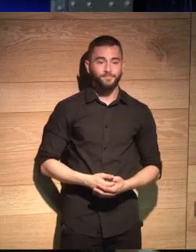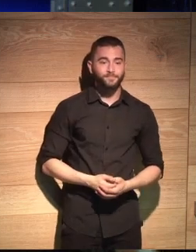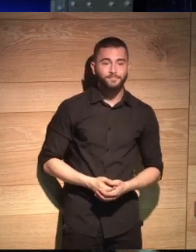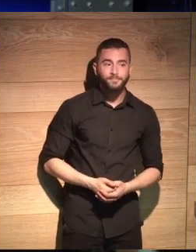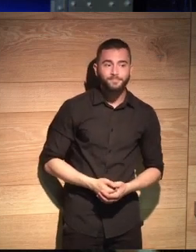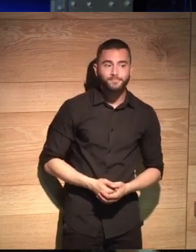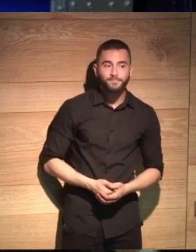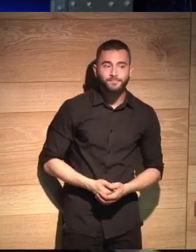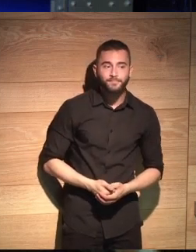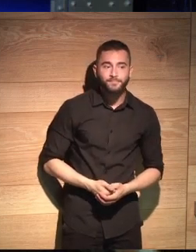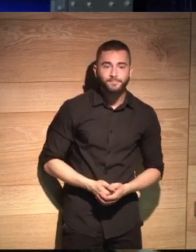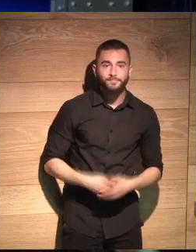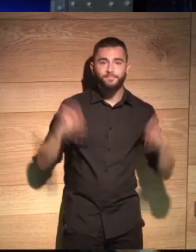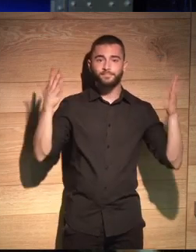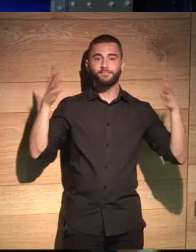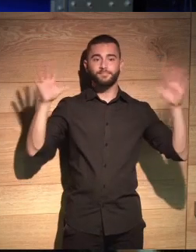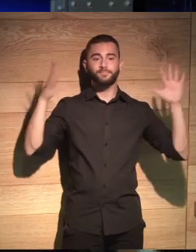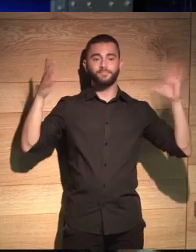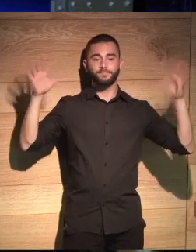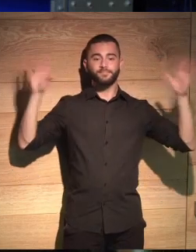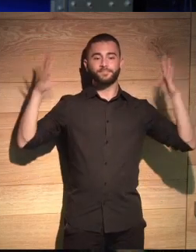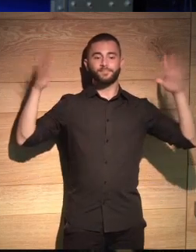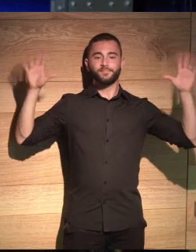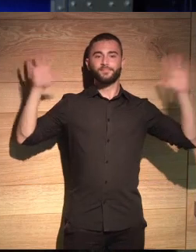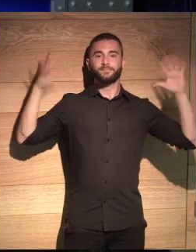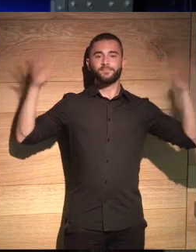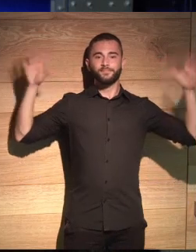quería saber cuál era. Pero gracias.